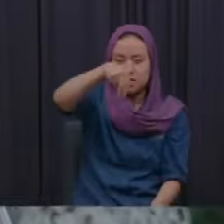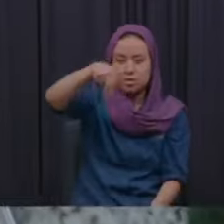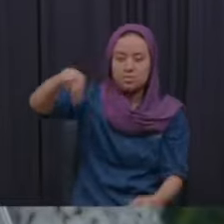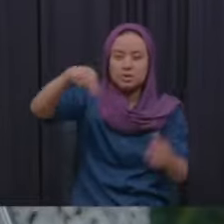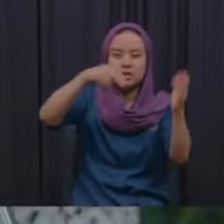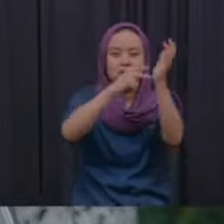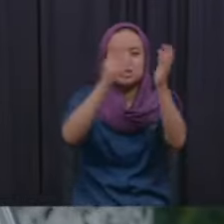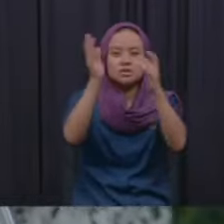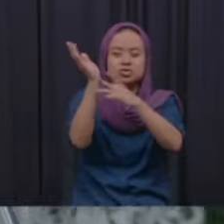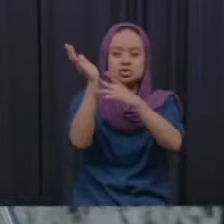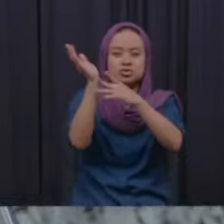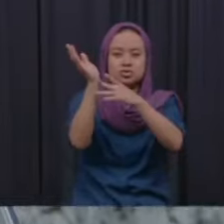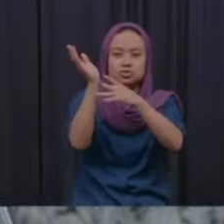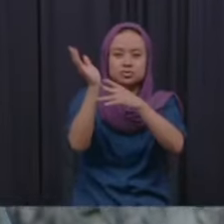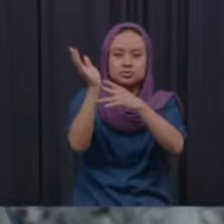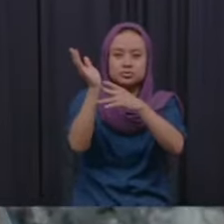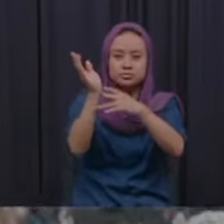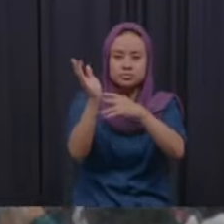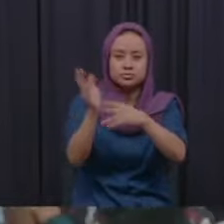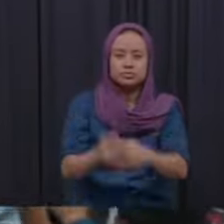Nombre de Jesús,